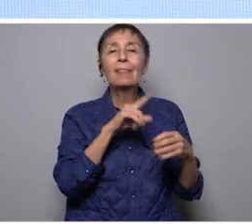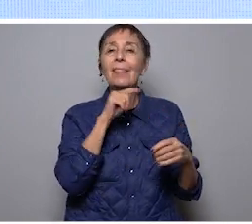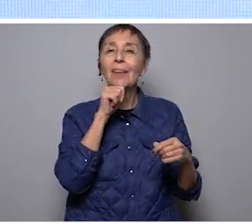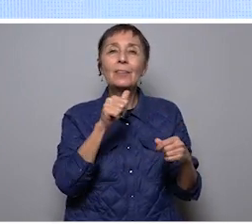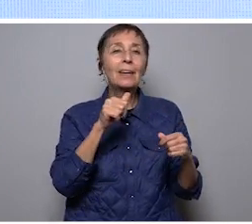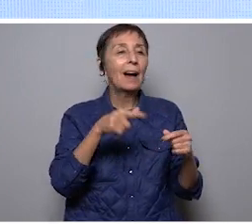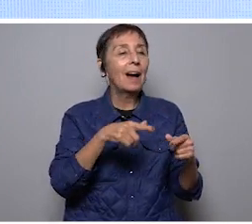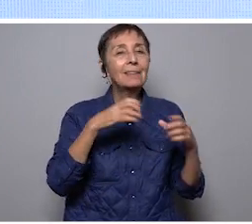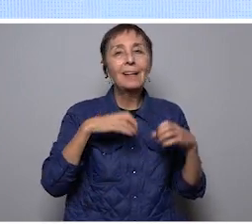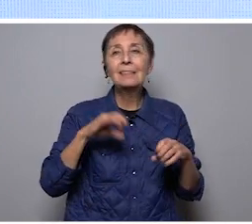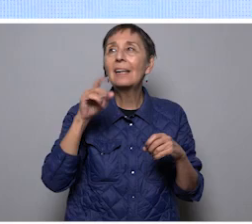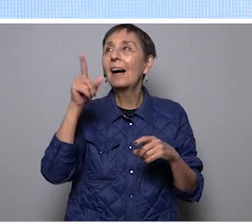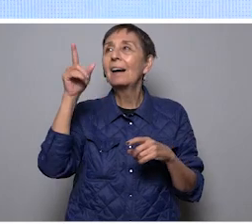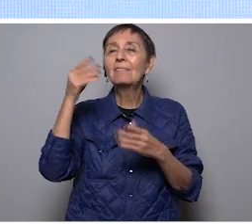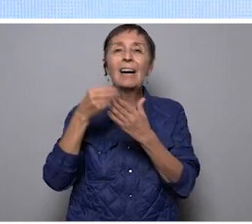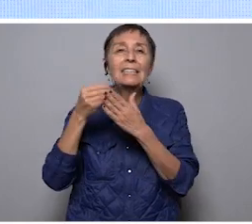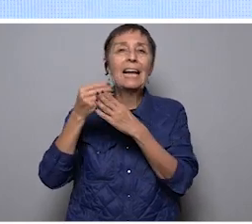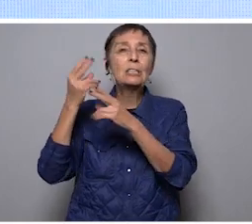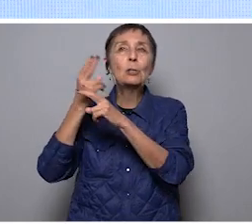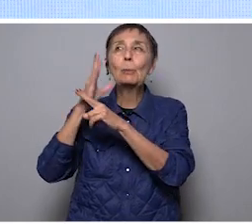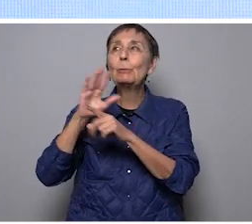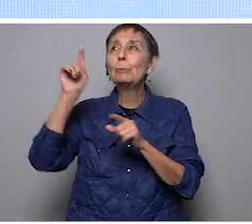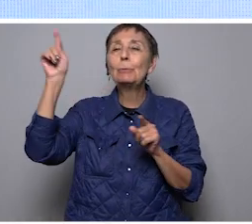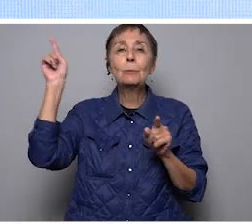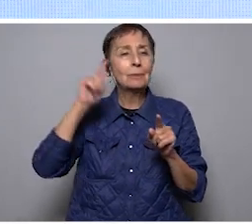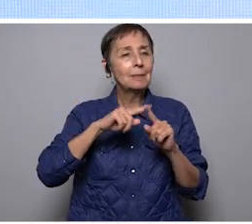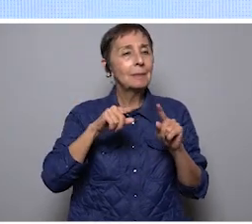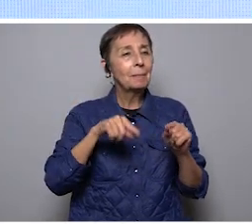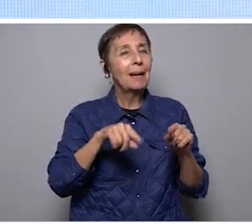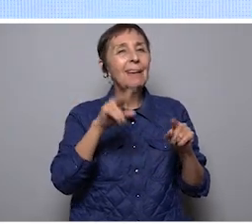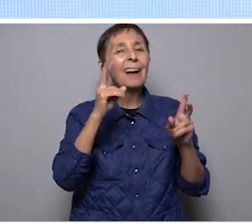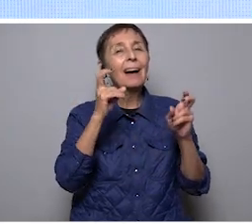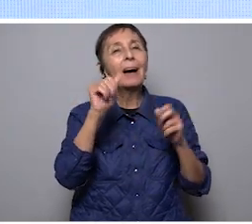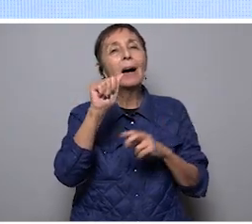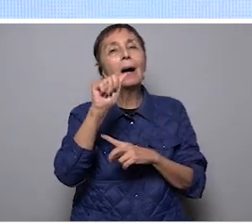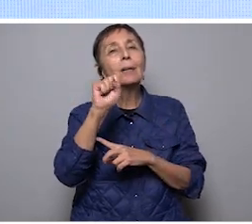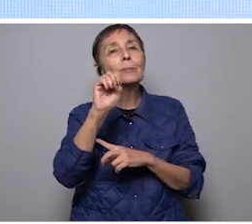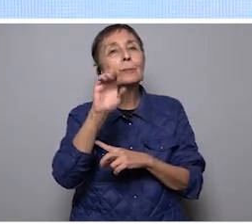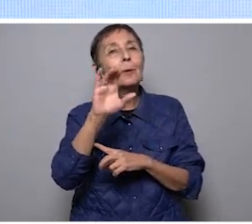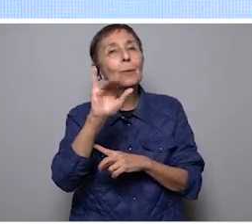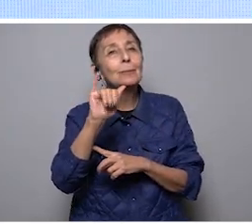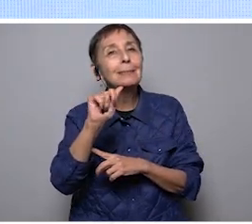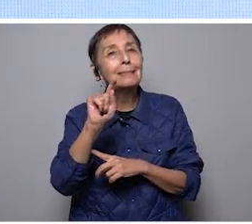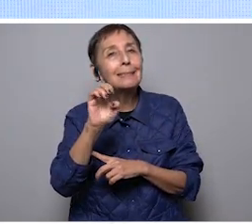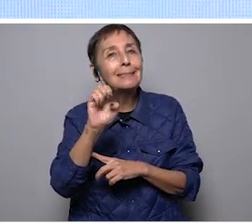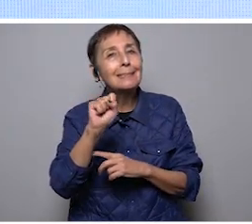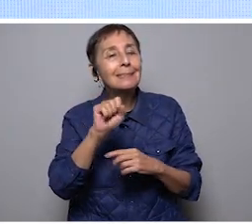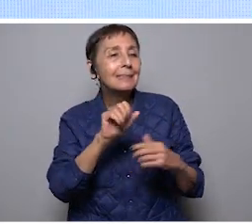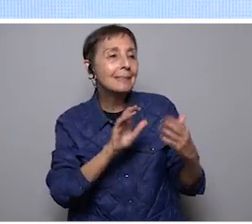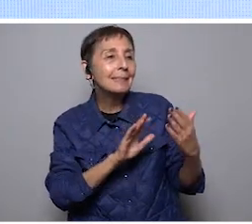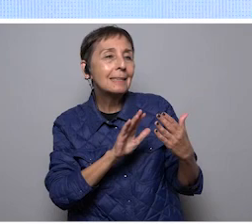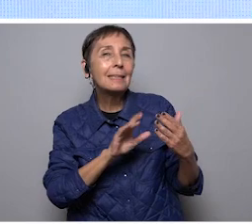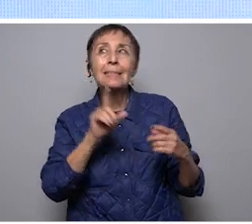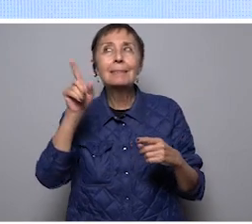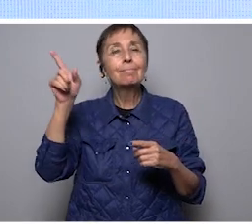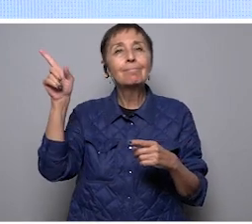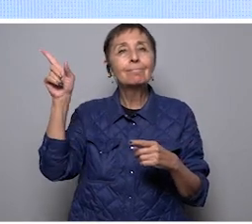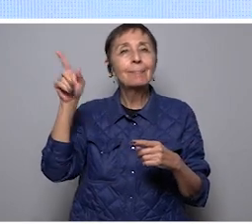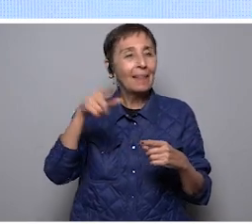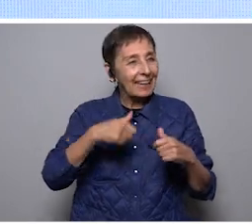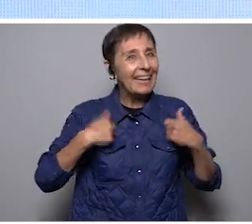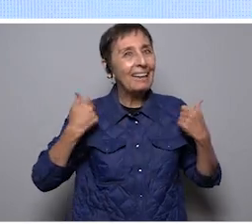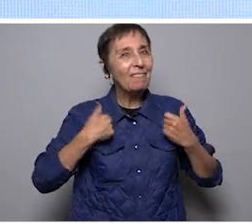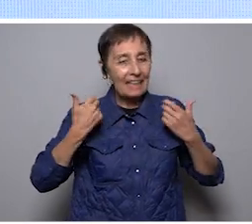financieros sino son asociados es decir las entidades finalmente son entidades vivas no